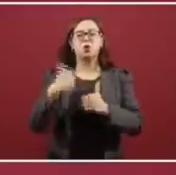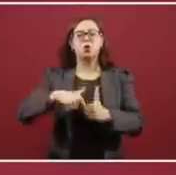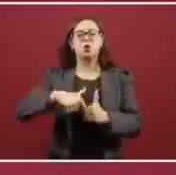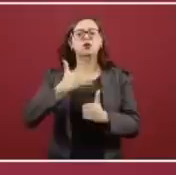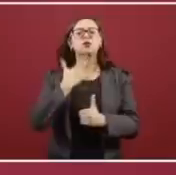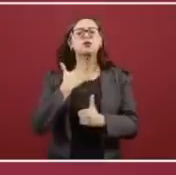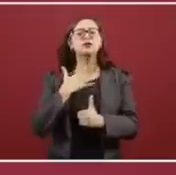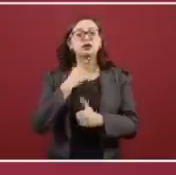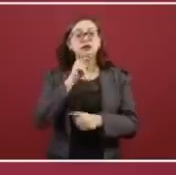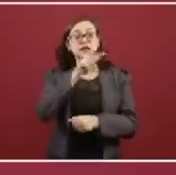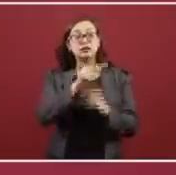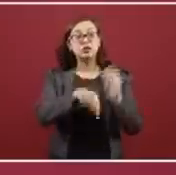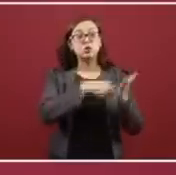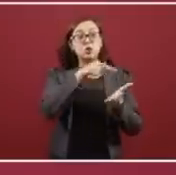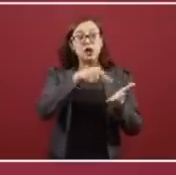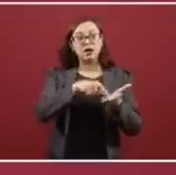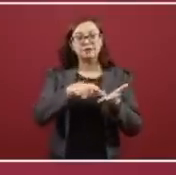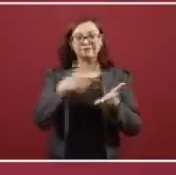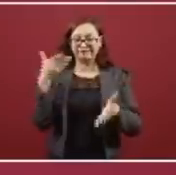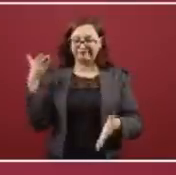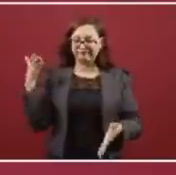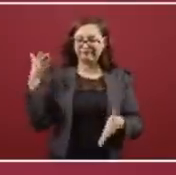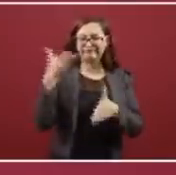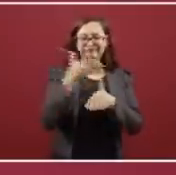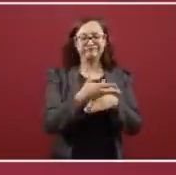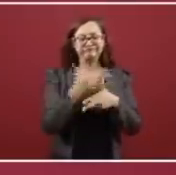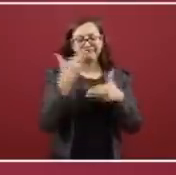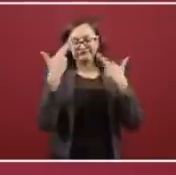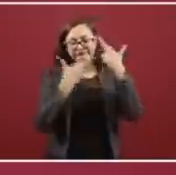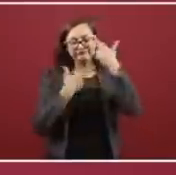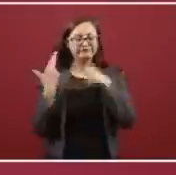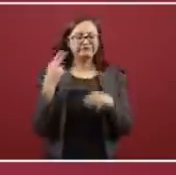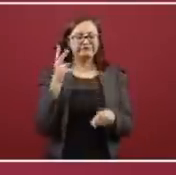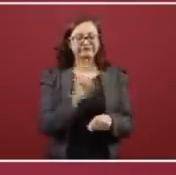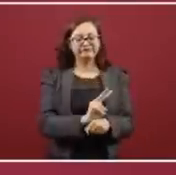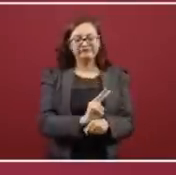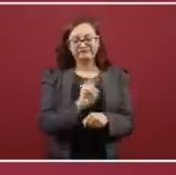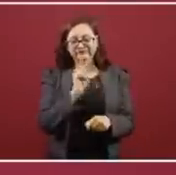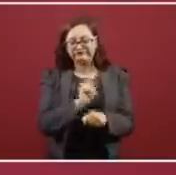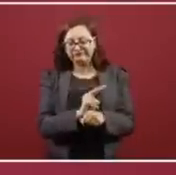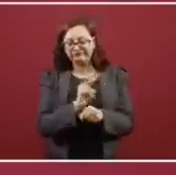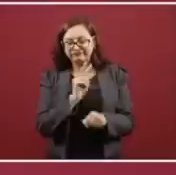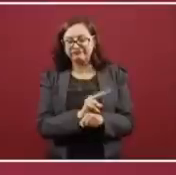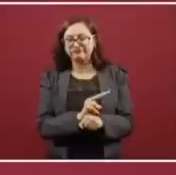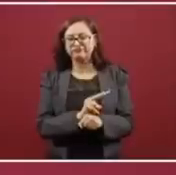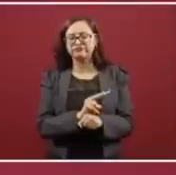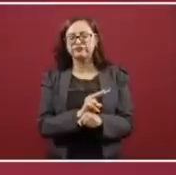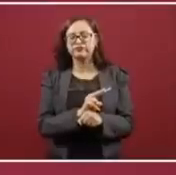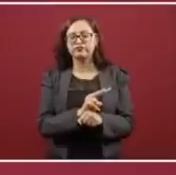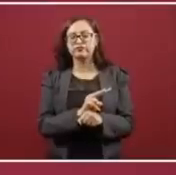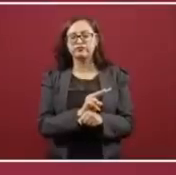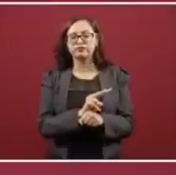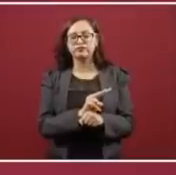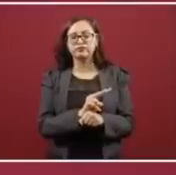y se van a supervisar se van a revisar